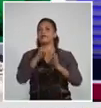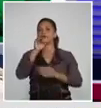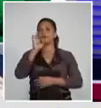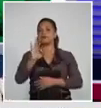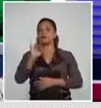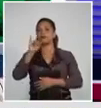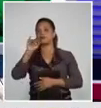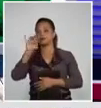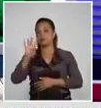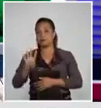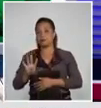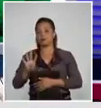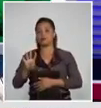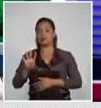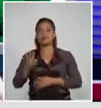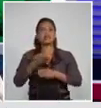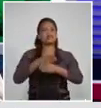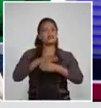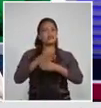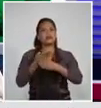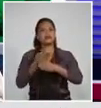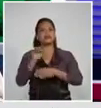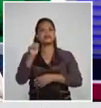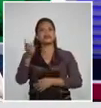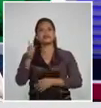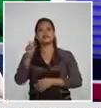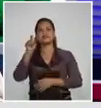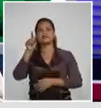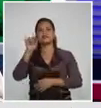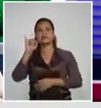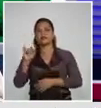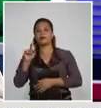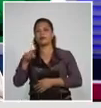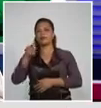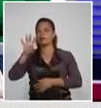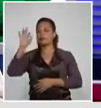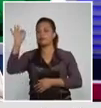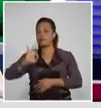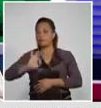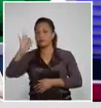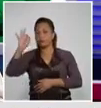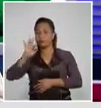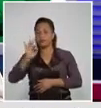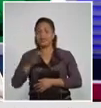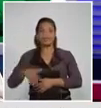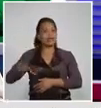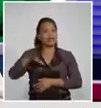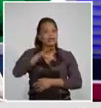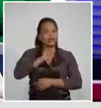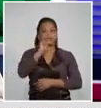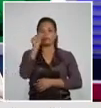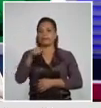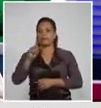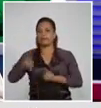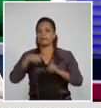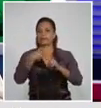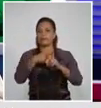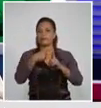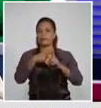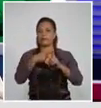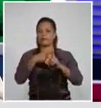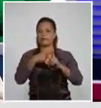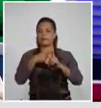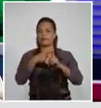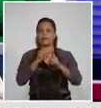10.864 que representan el 16,4% de todas las personas diagnosticadas desde